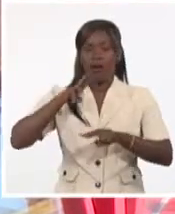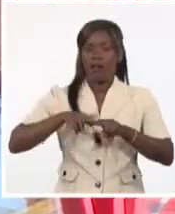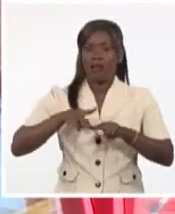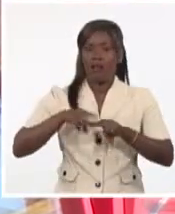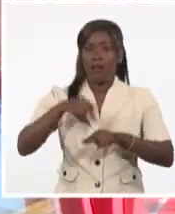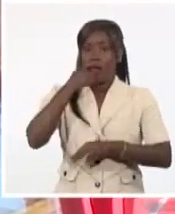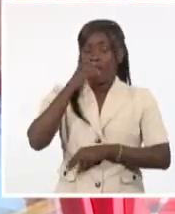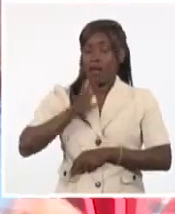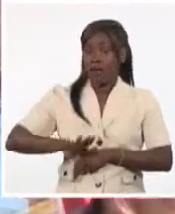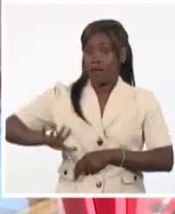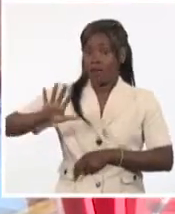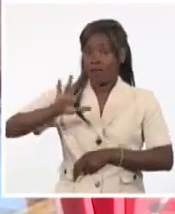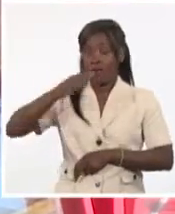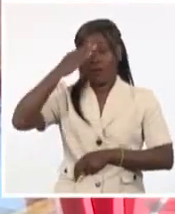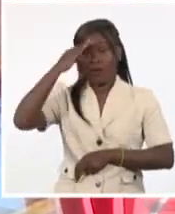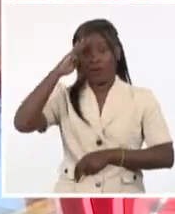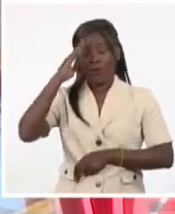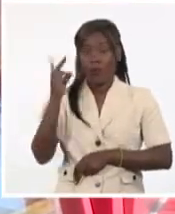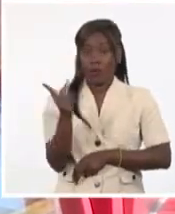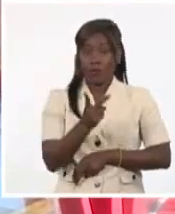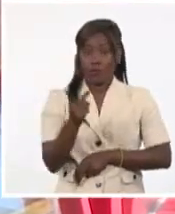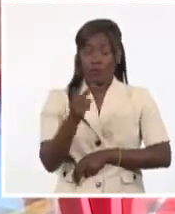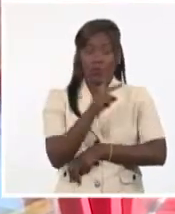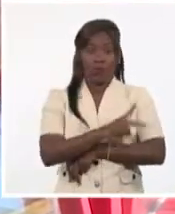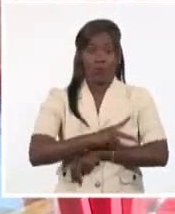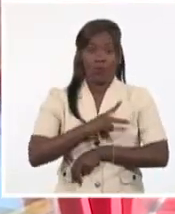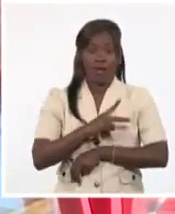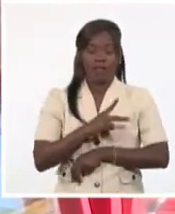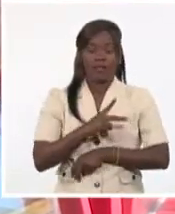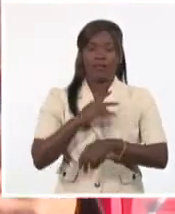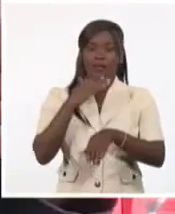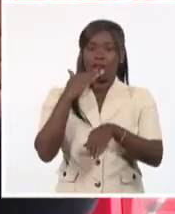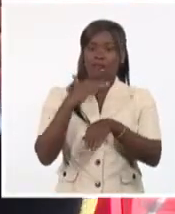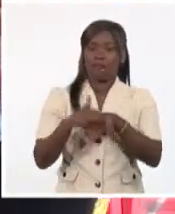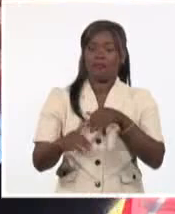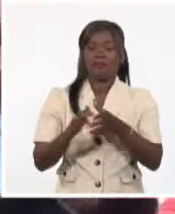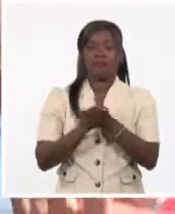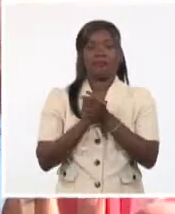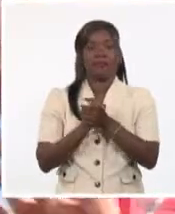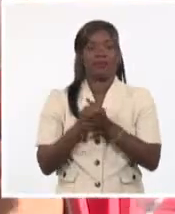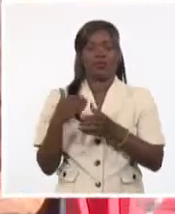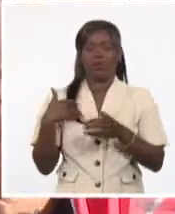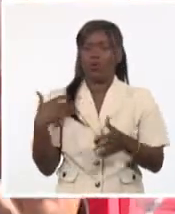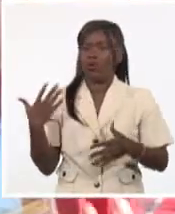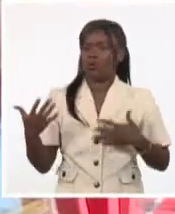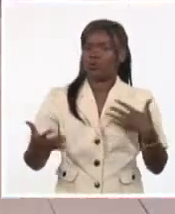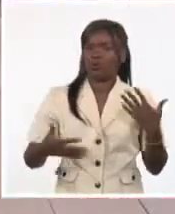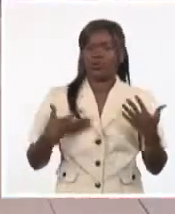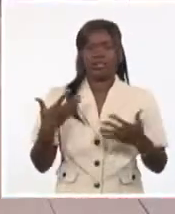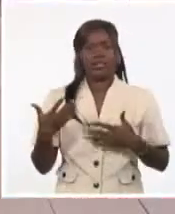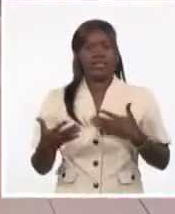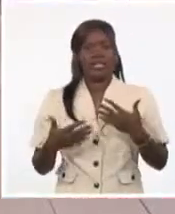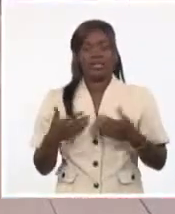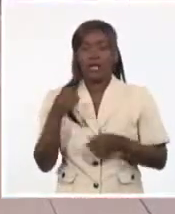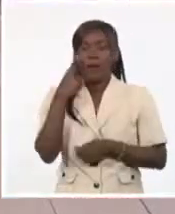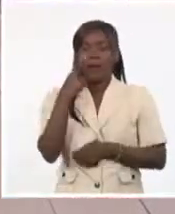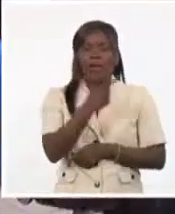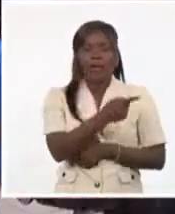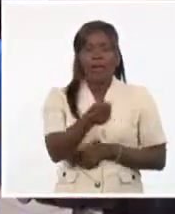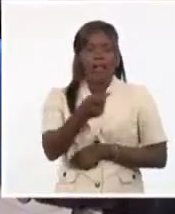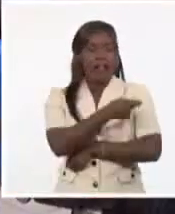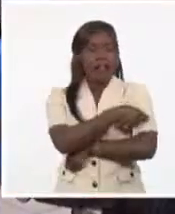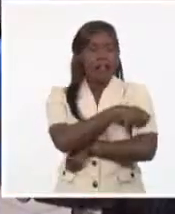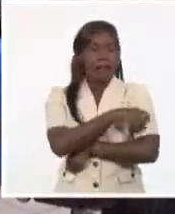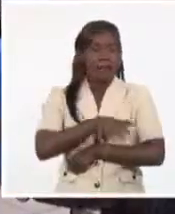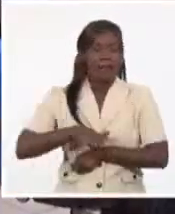son hermanos, todos nos sabemos. Gosto de vivir a Havana, rever amigos, rever hermanos, rever